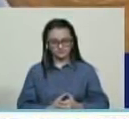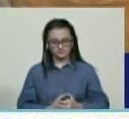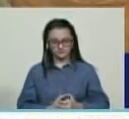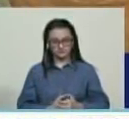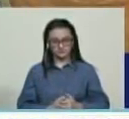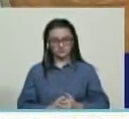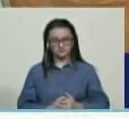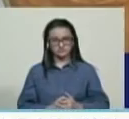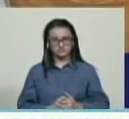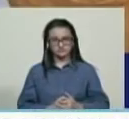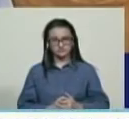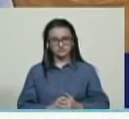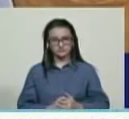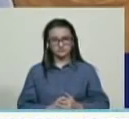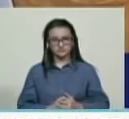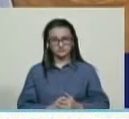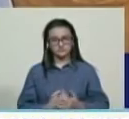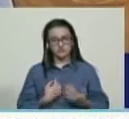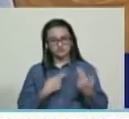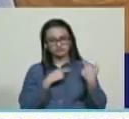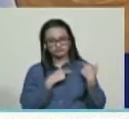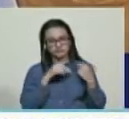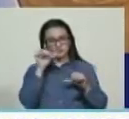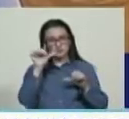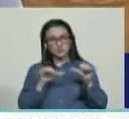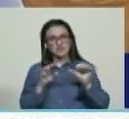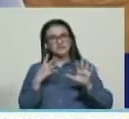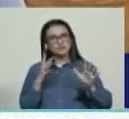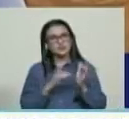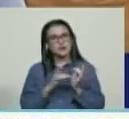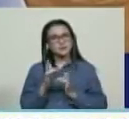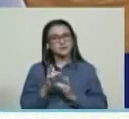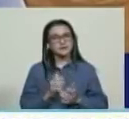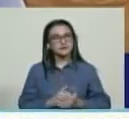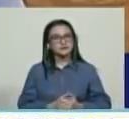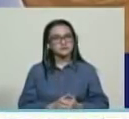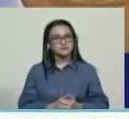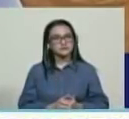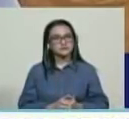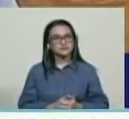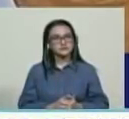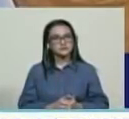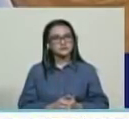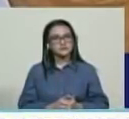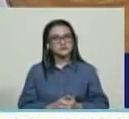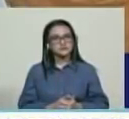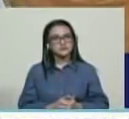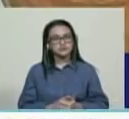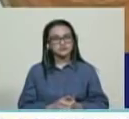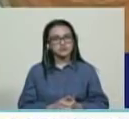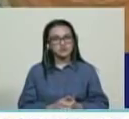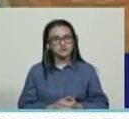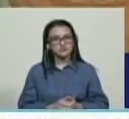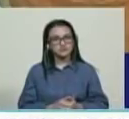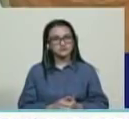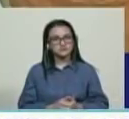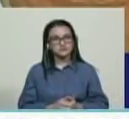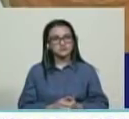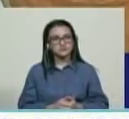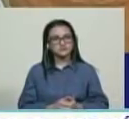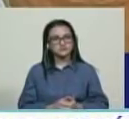Y me tocó a mí dar las palabras el 19 de abril. Tenía yo, a esa época, ya había cumplido 17 años.